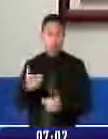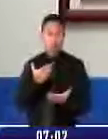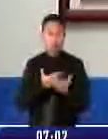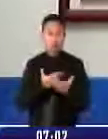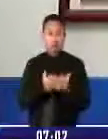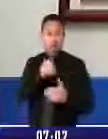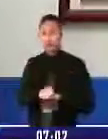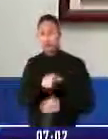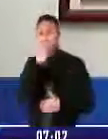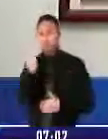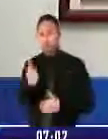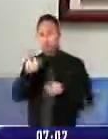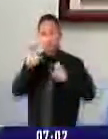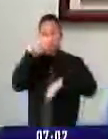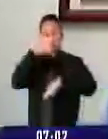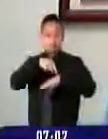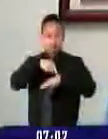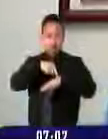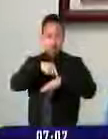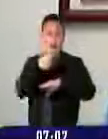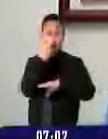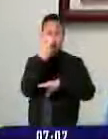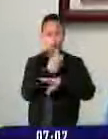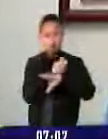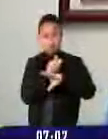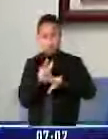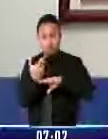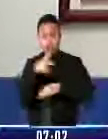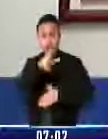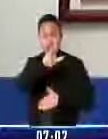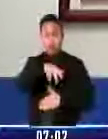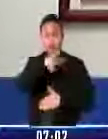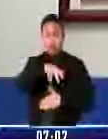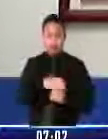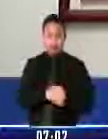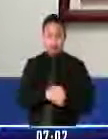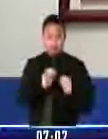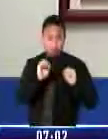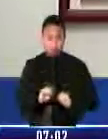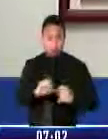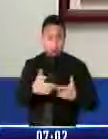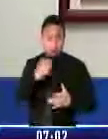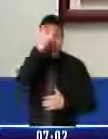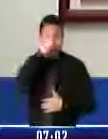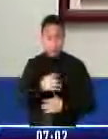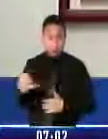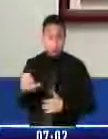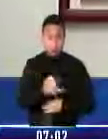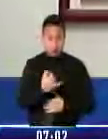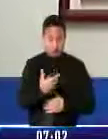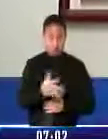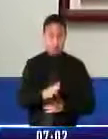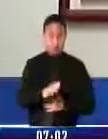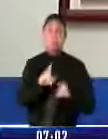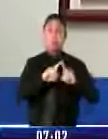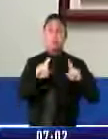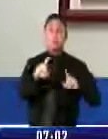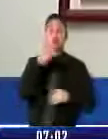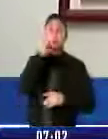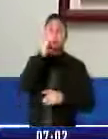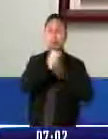otra temporalidad de 12 semanas, eso es 3 meses, para menores de 18 años, y